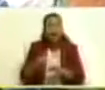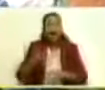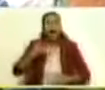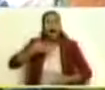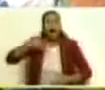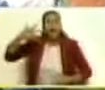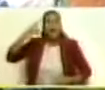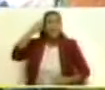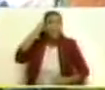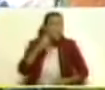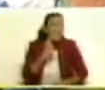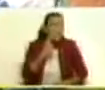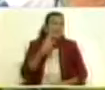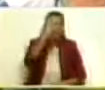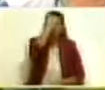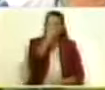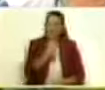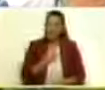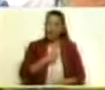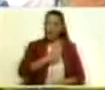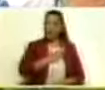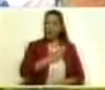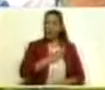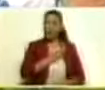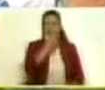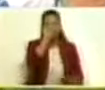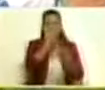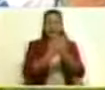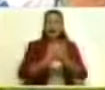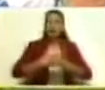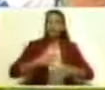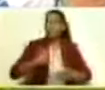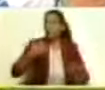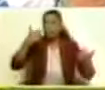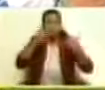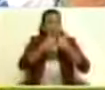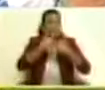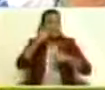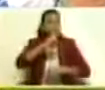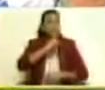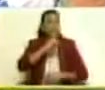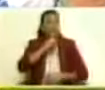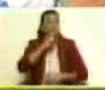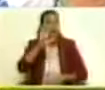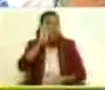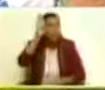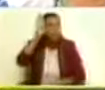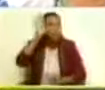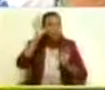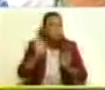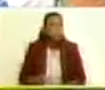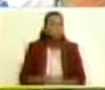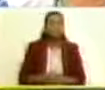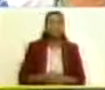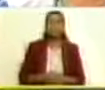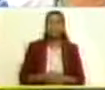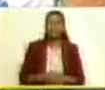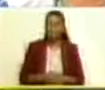espíritu bolivariano que nos caracteriza para enfrentar los retos presentes y a futuro.